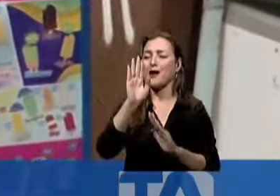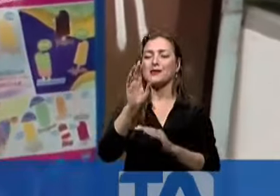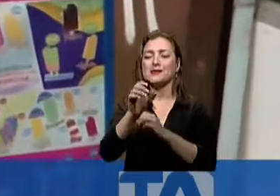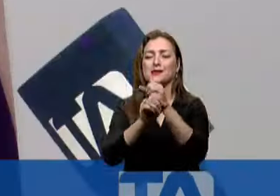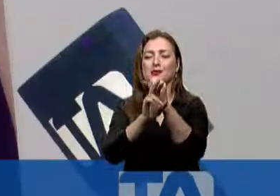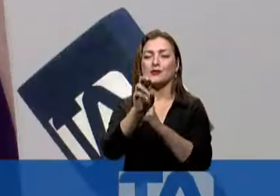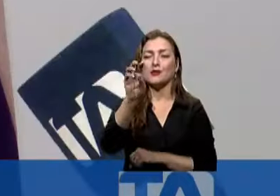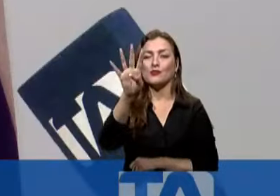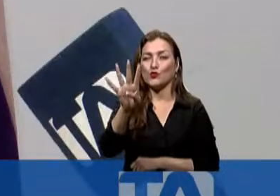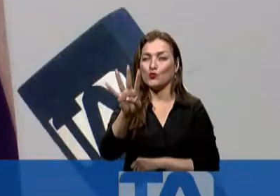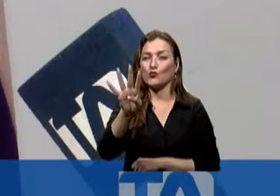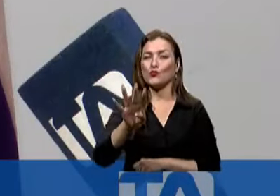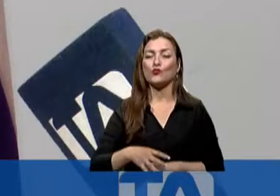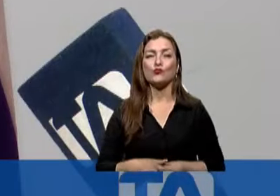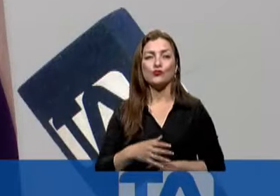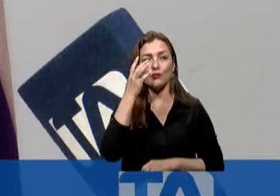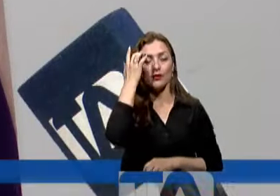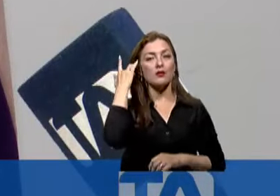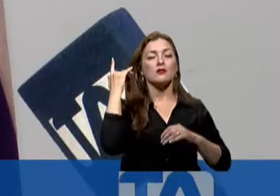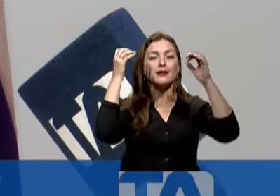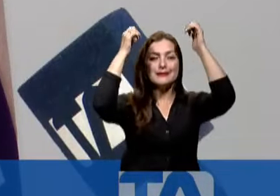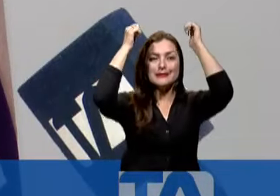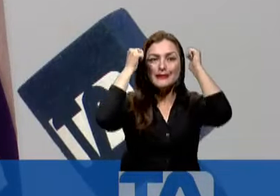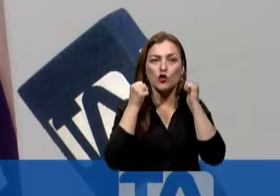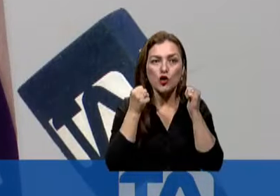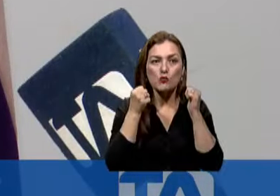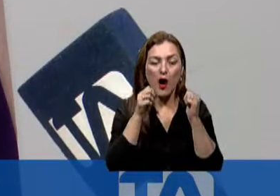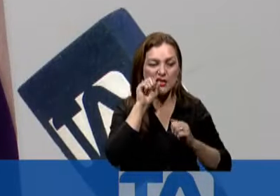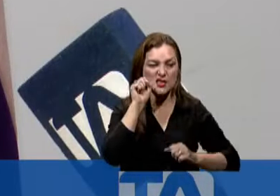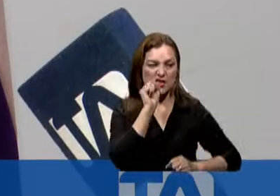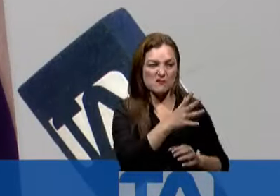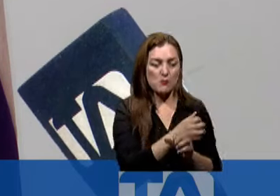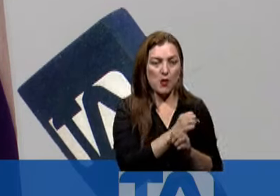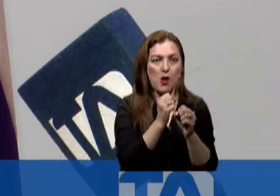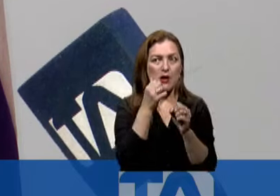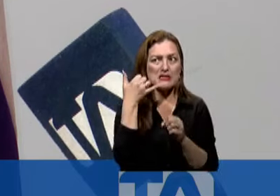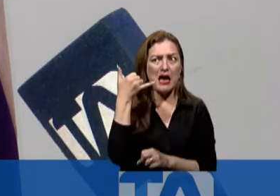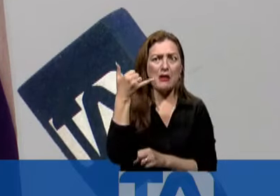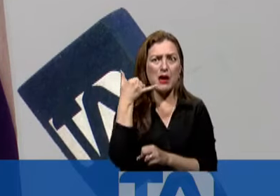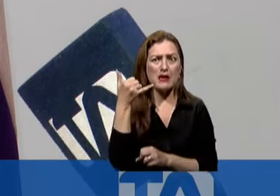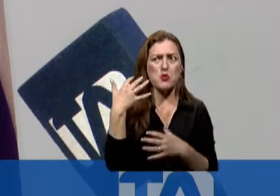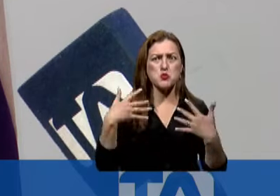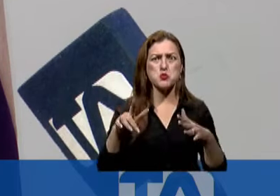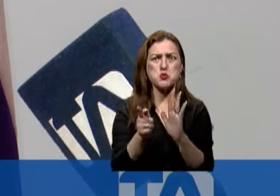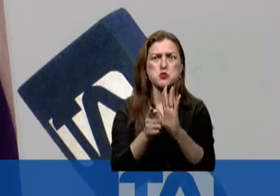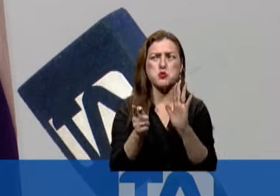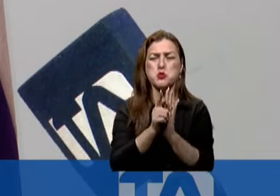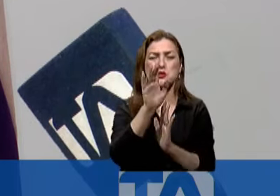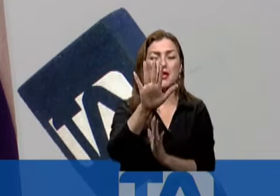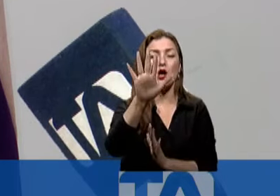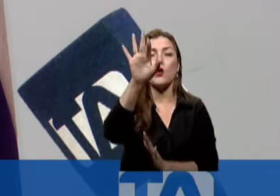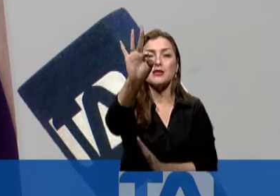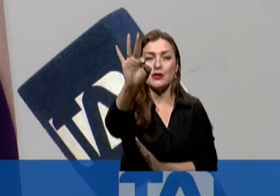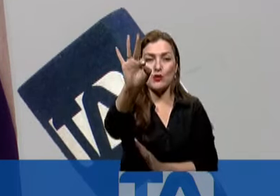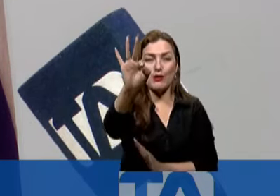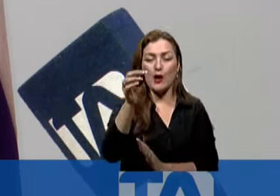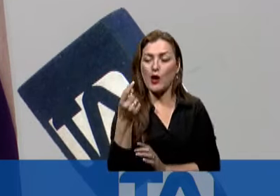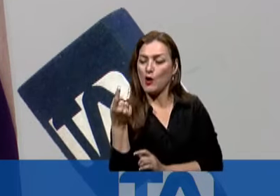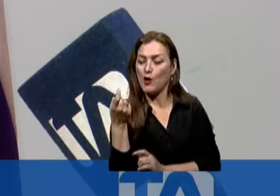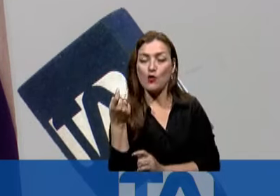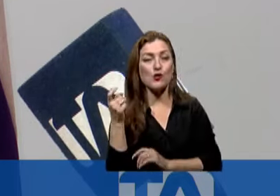va del año. En el marco del terrorismo, nosotros hemos atendido 59 alertas desde el 11